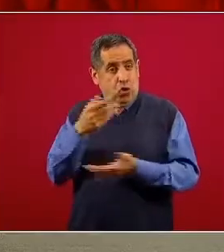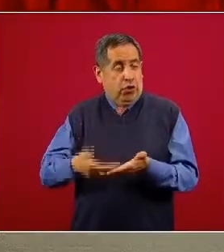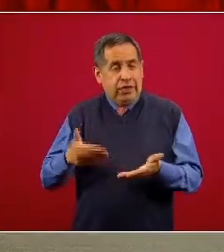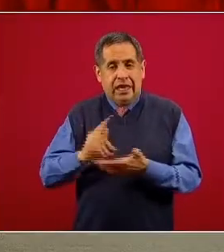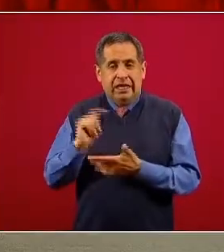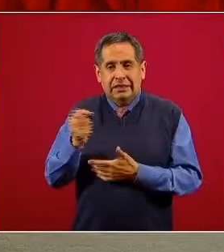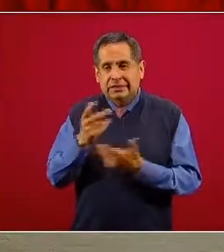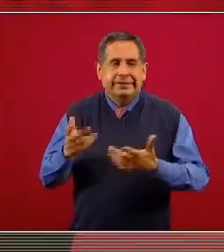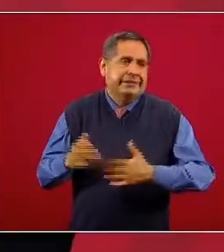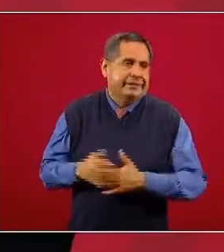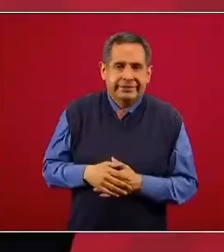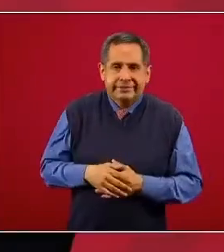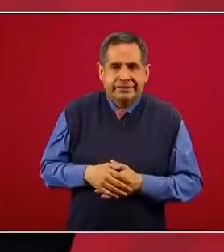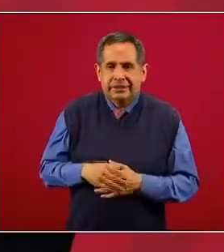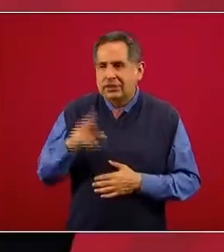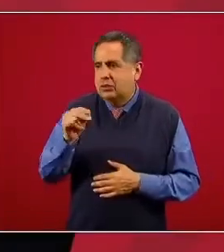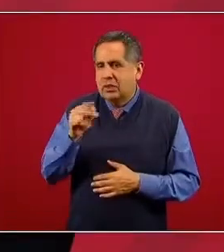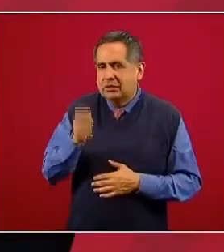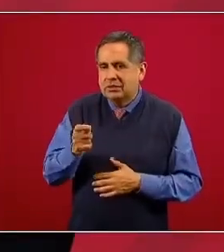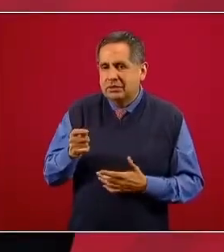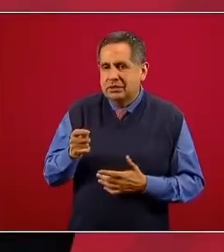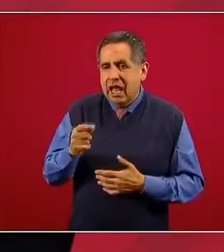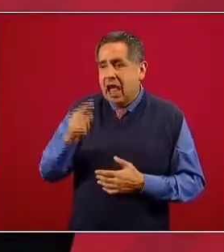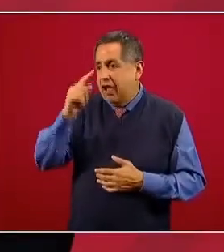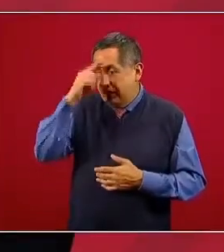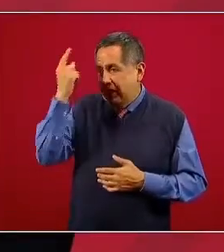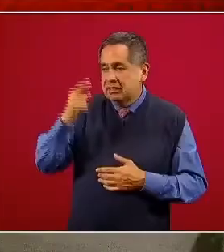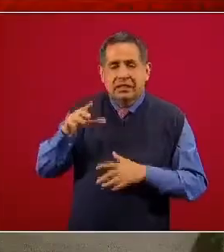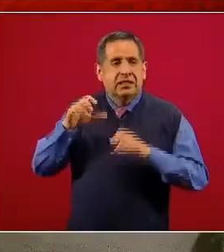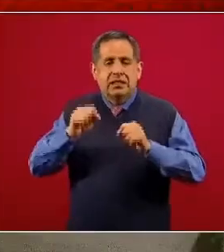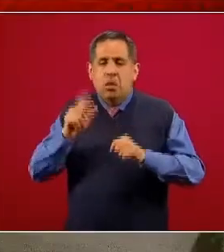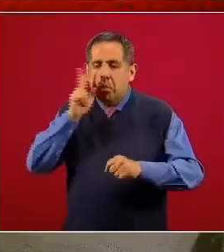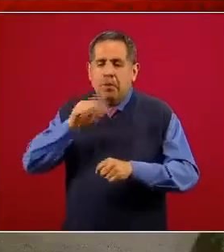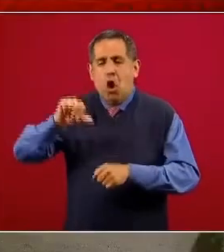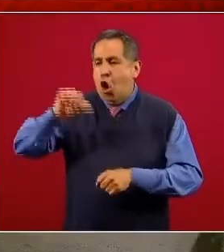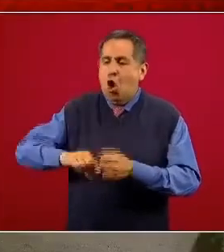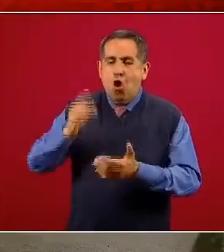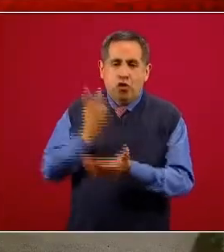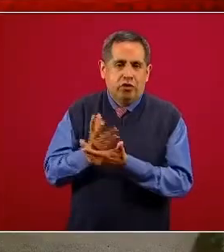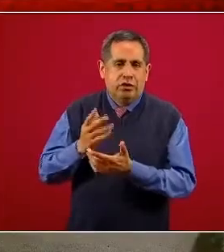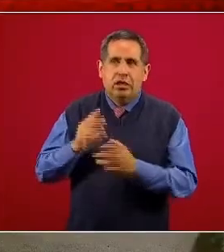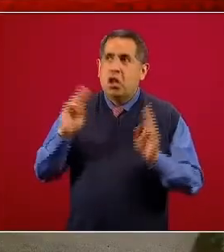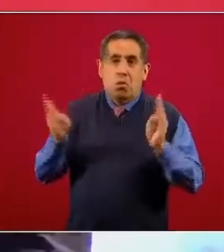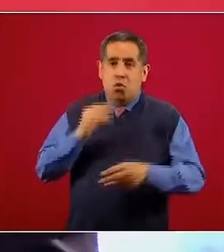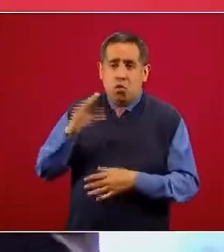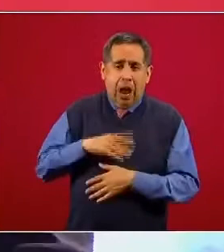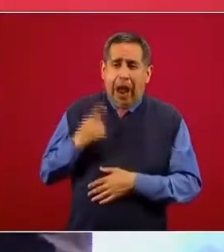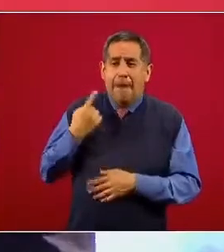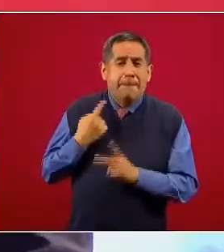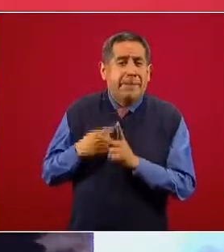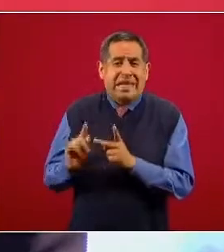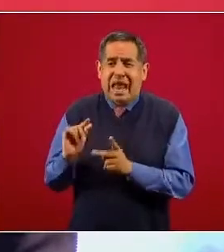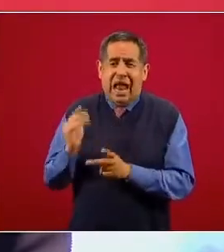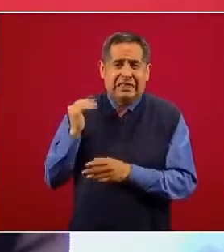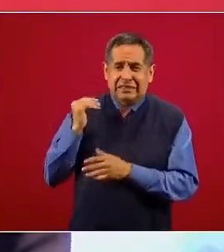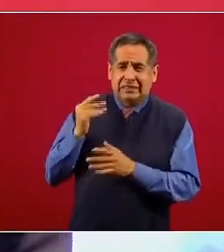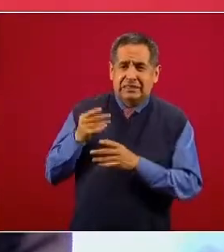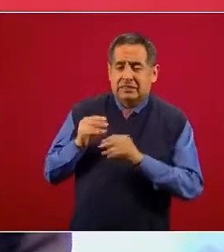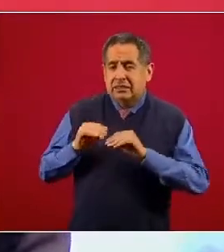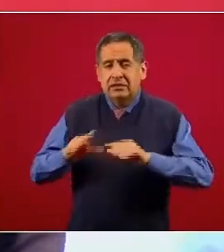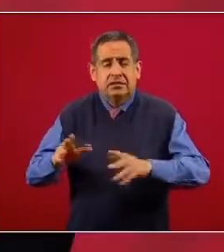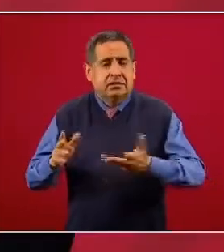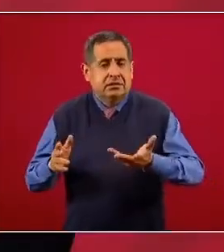disponible, no necesariamente son de fácil acceso en el mundo entero. Apenas está todavía